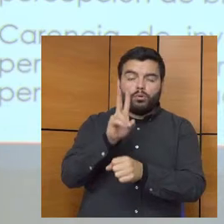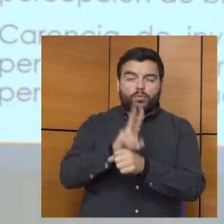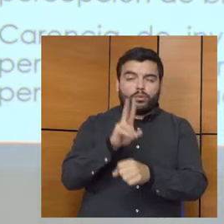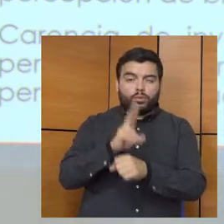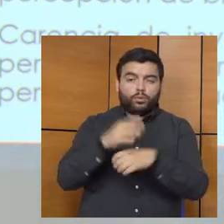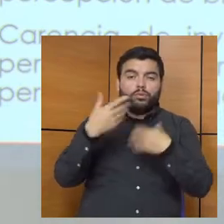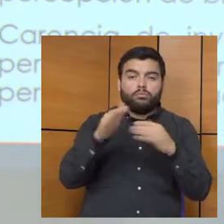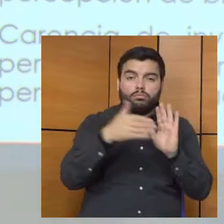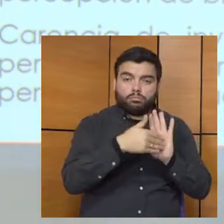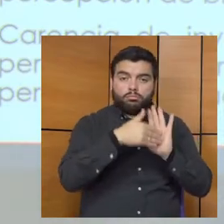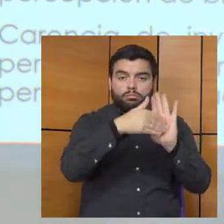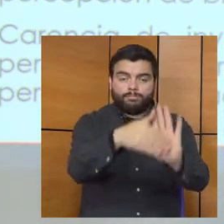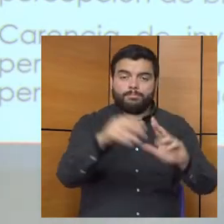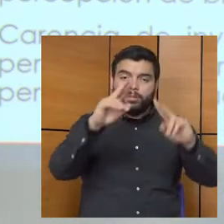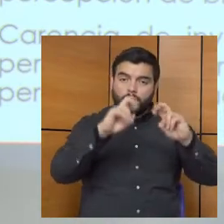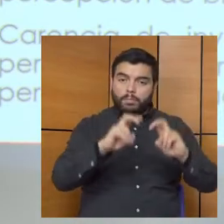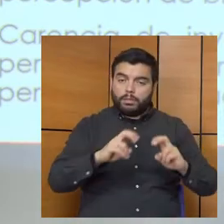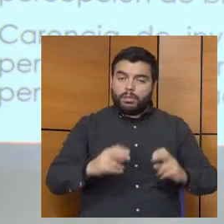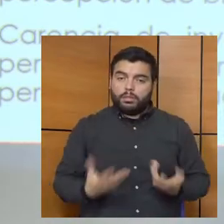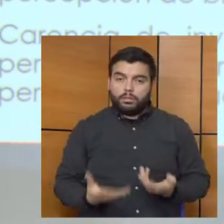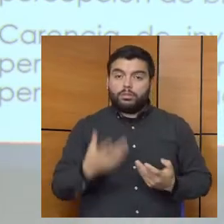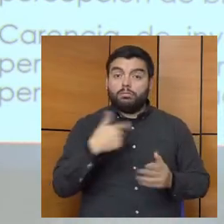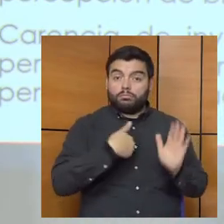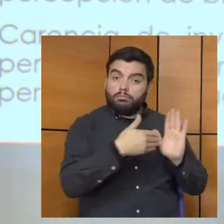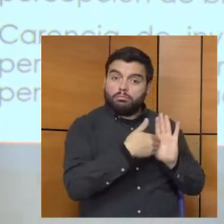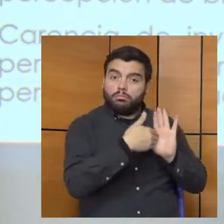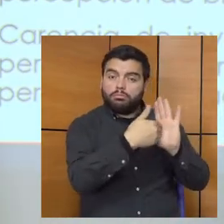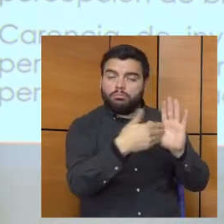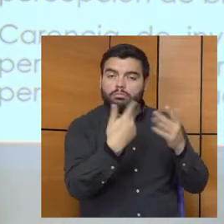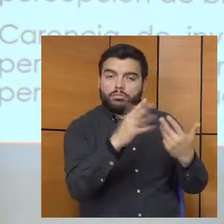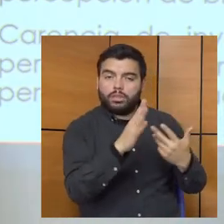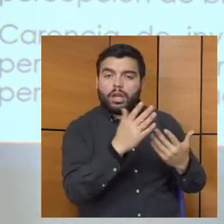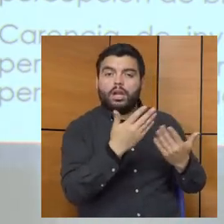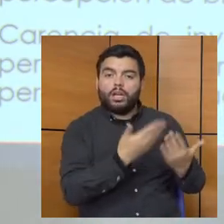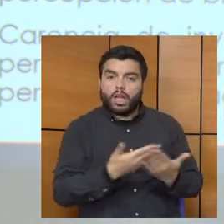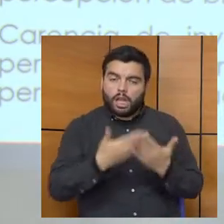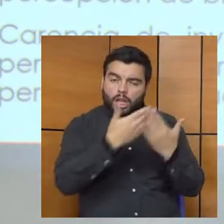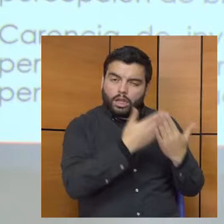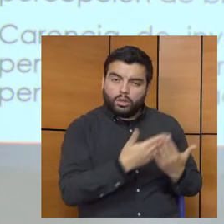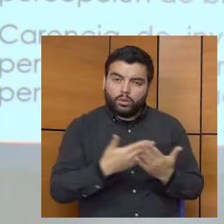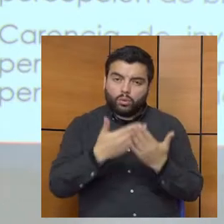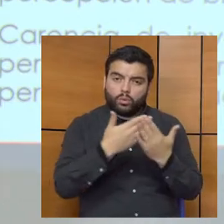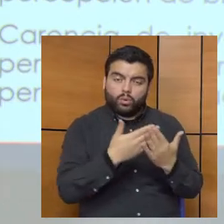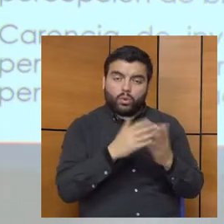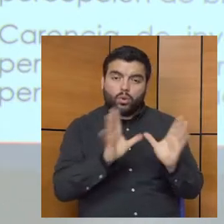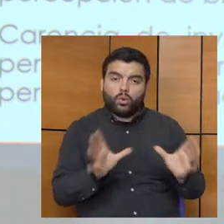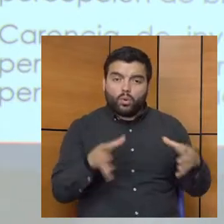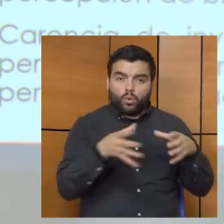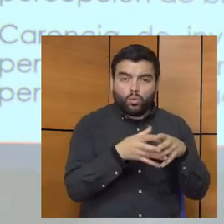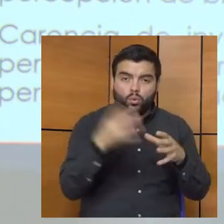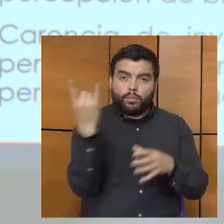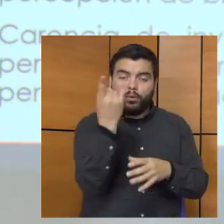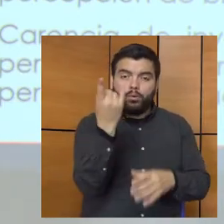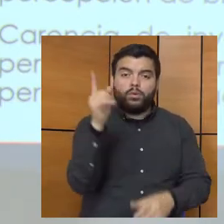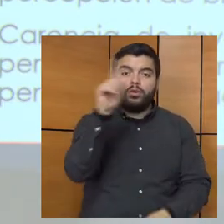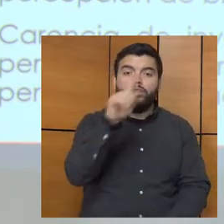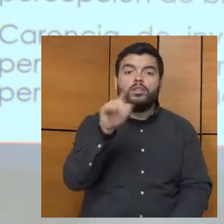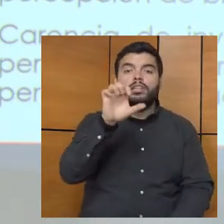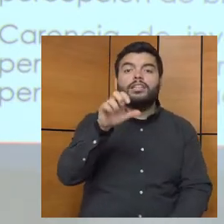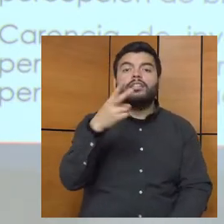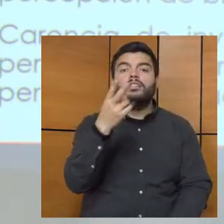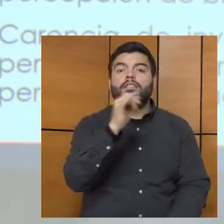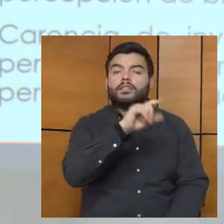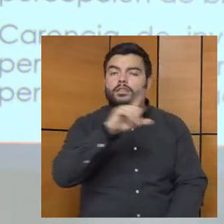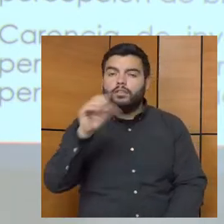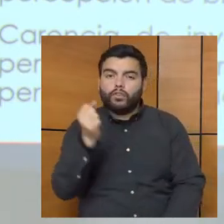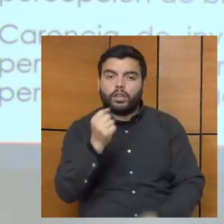estudios pioneros en este ámbito, donde ellos, un equipo pues allí de la Universidad de Sevilla, empezaban a trabajar en